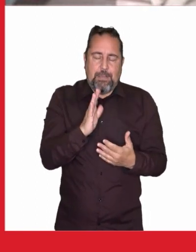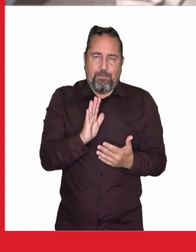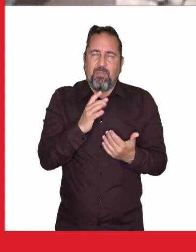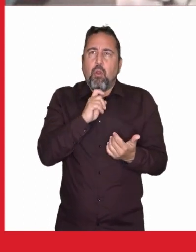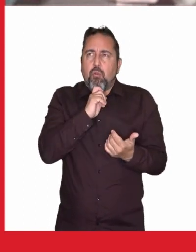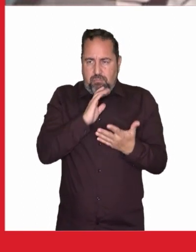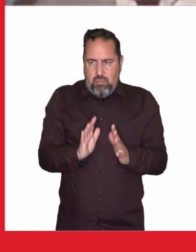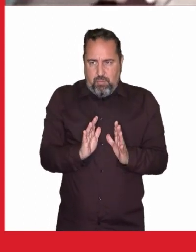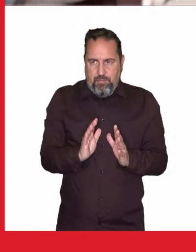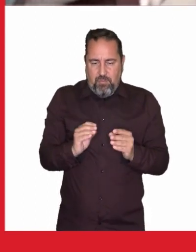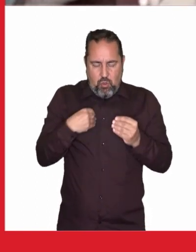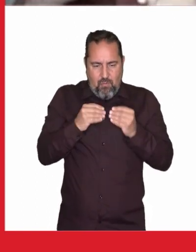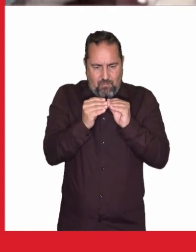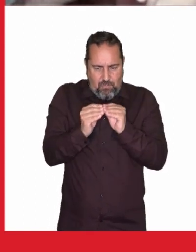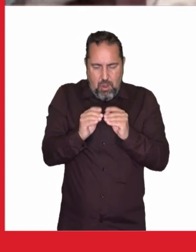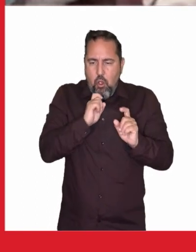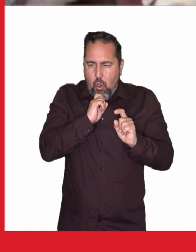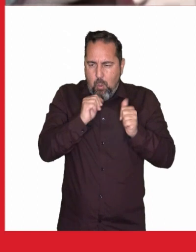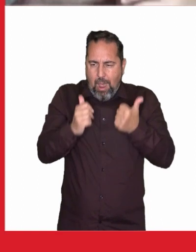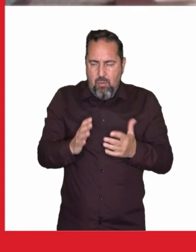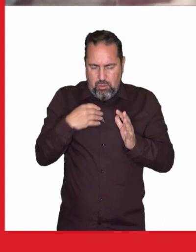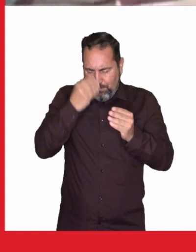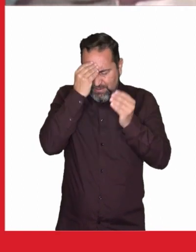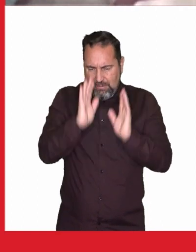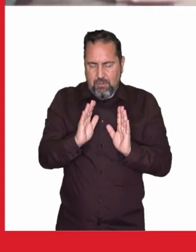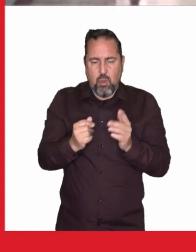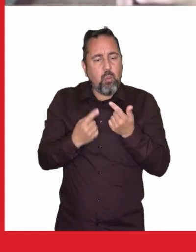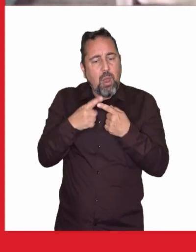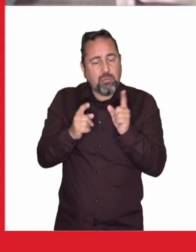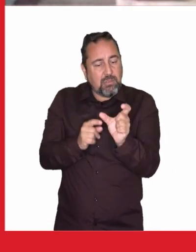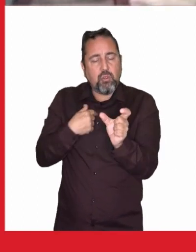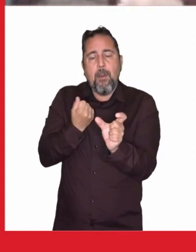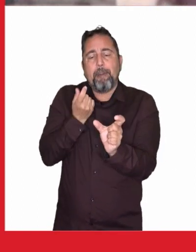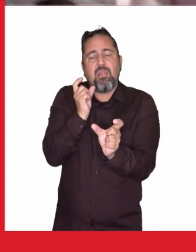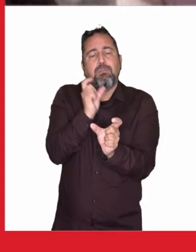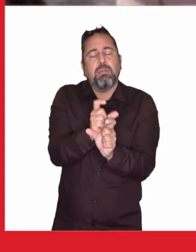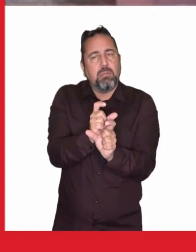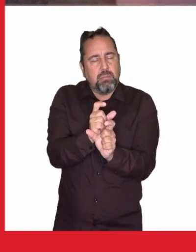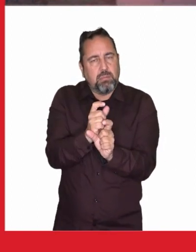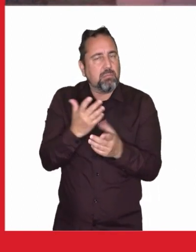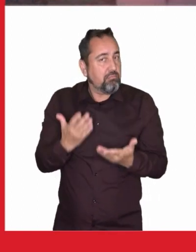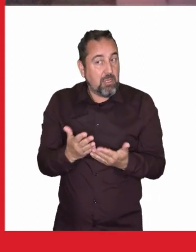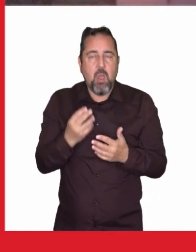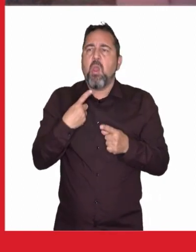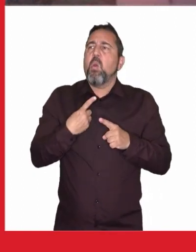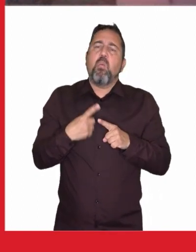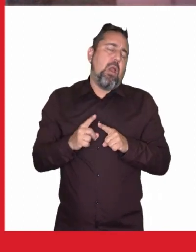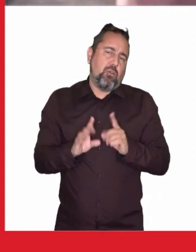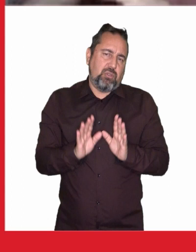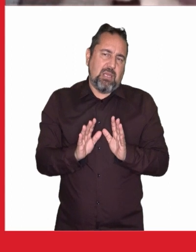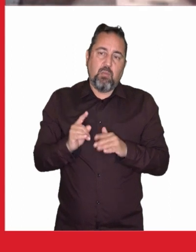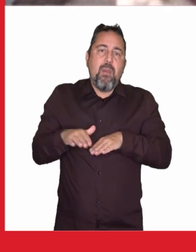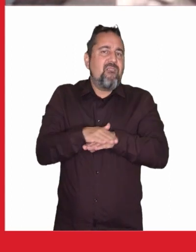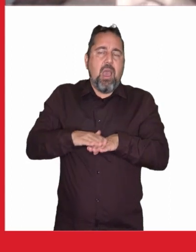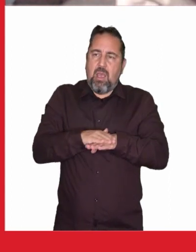precios? Es decir, ¿qué mecánica voy a utilizar para definir cuál es el precio al que vendo esto?